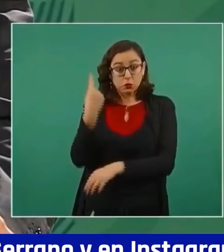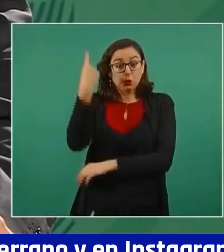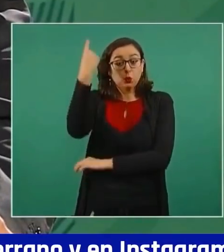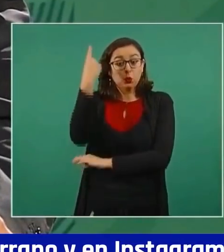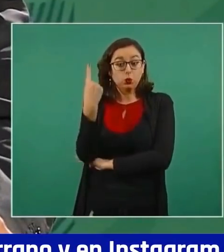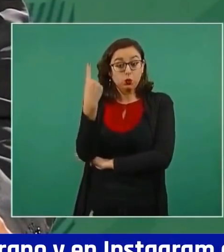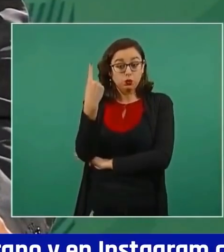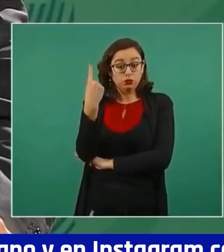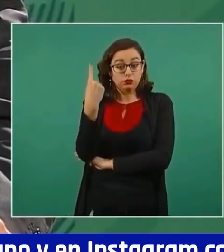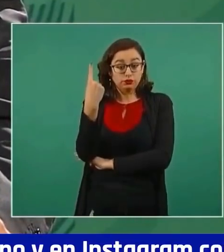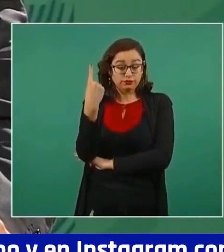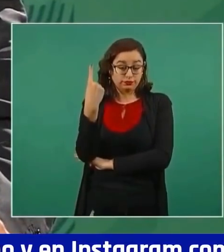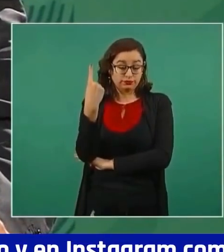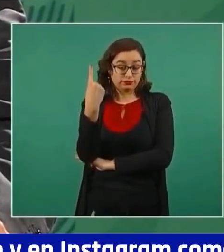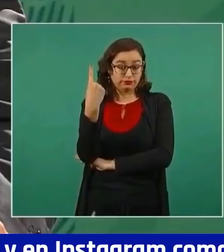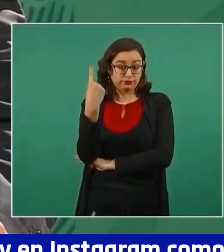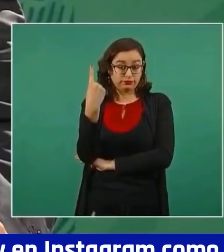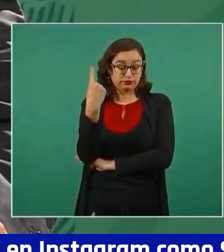creo que